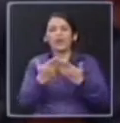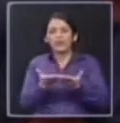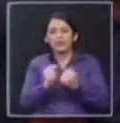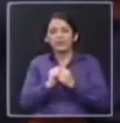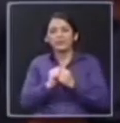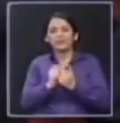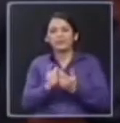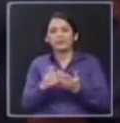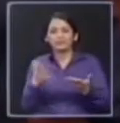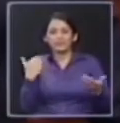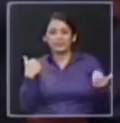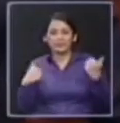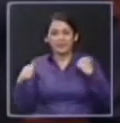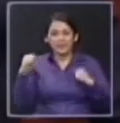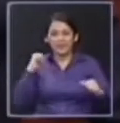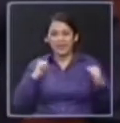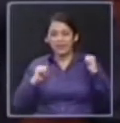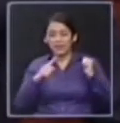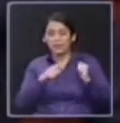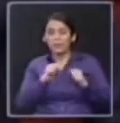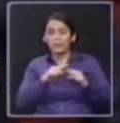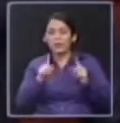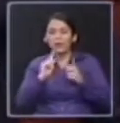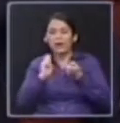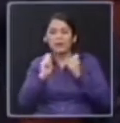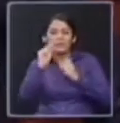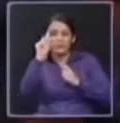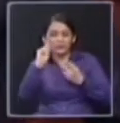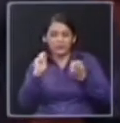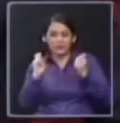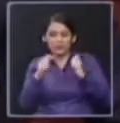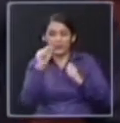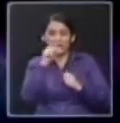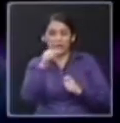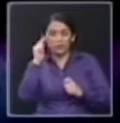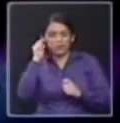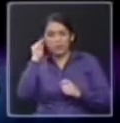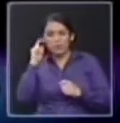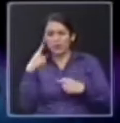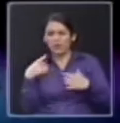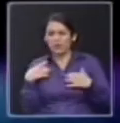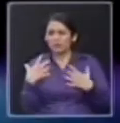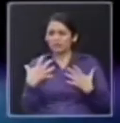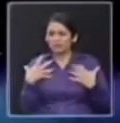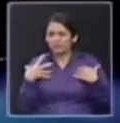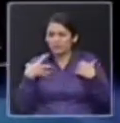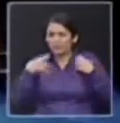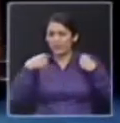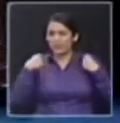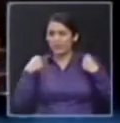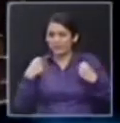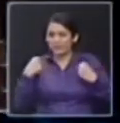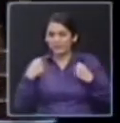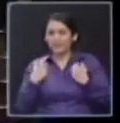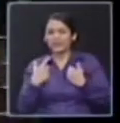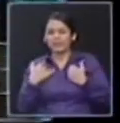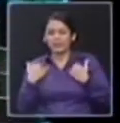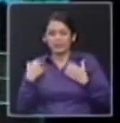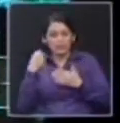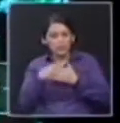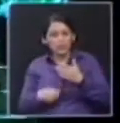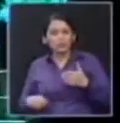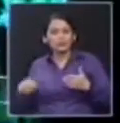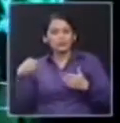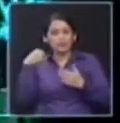mujer valiente, de una Cenicienta con valores, una Cenicienta que lucha por lo que desea. O sea, que sus sueños se hacen realidad, pero también